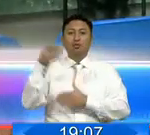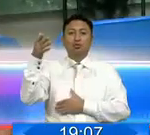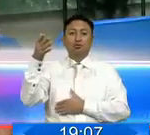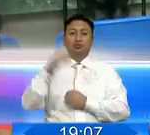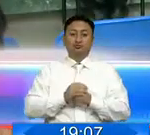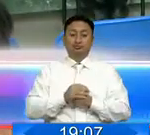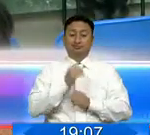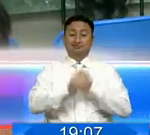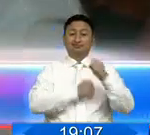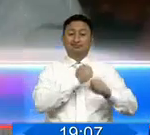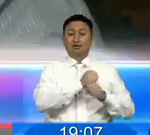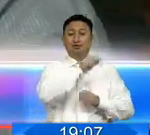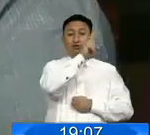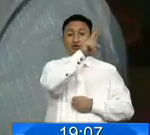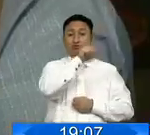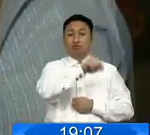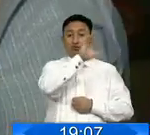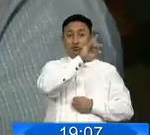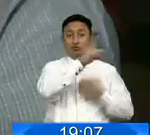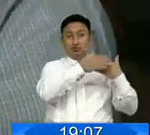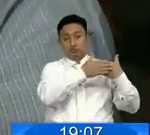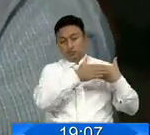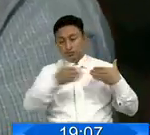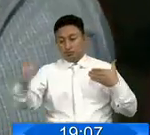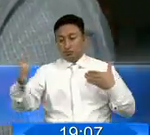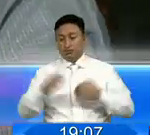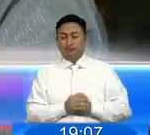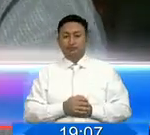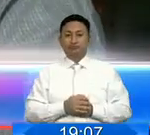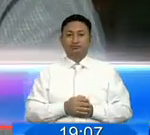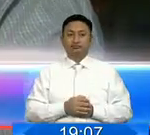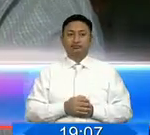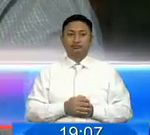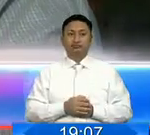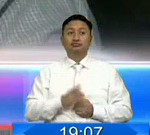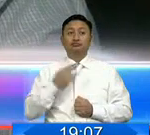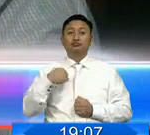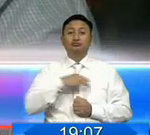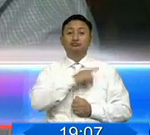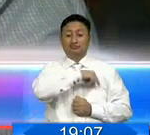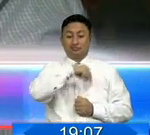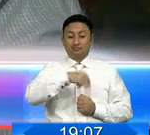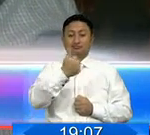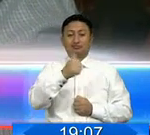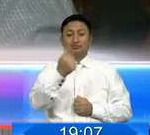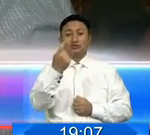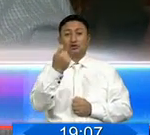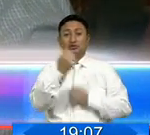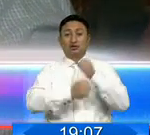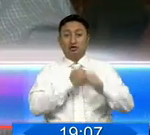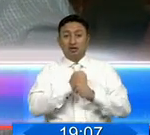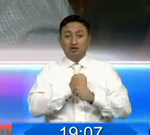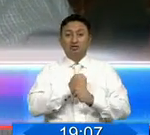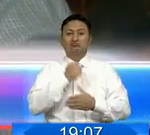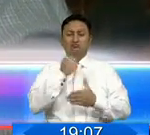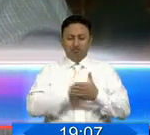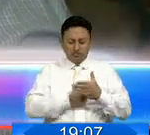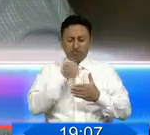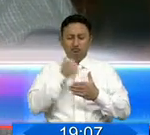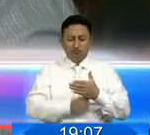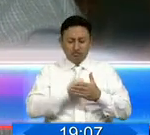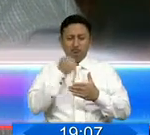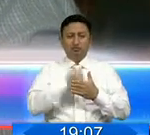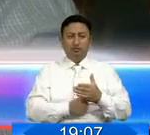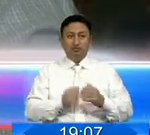el año 2008. Nosotros hemos trabajado y hemos hecho la lucha durante 10 y 11 años. Y